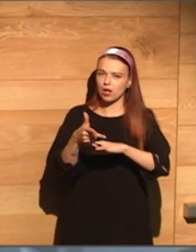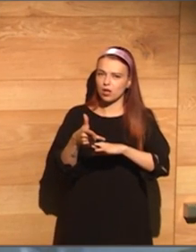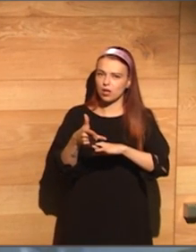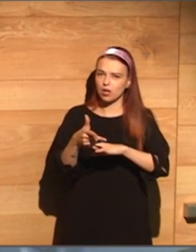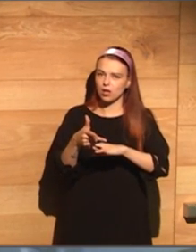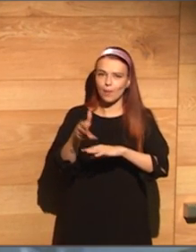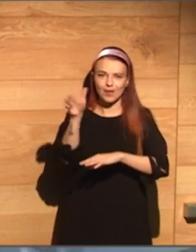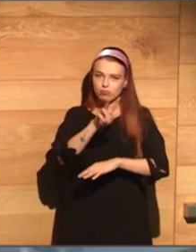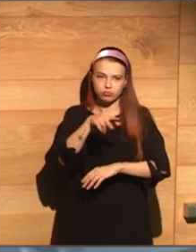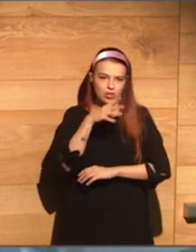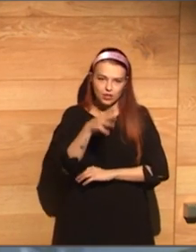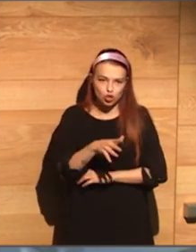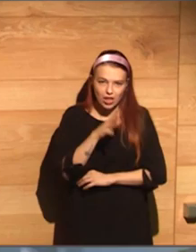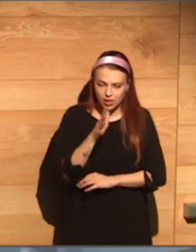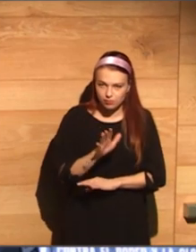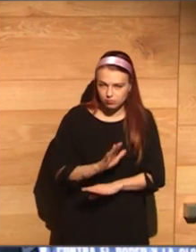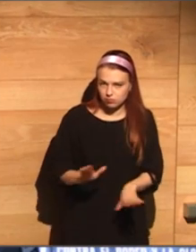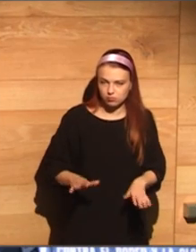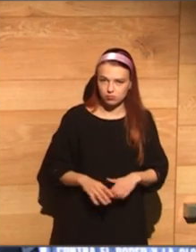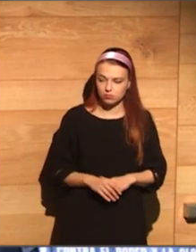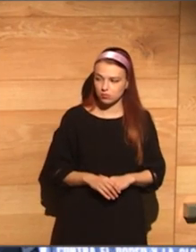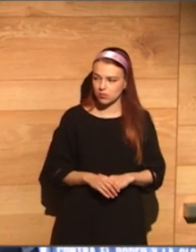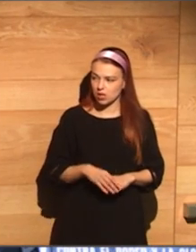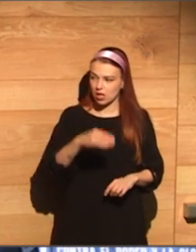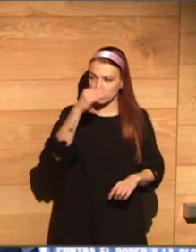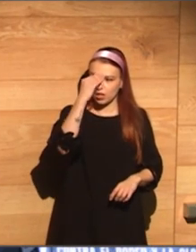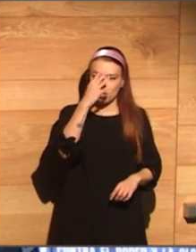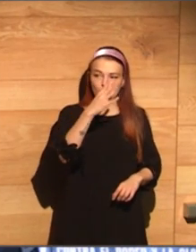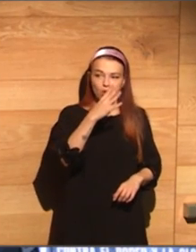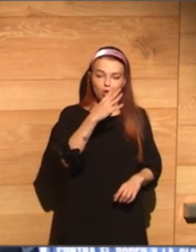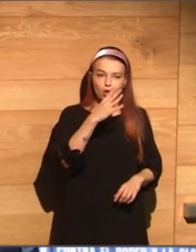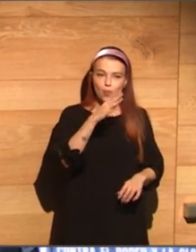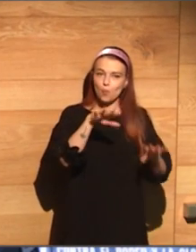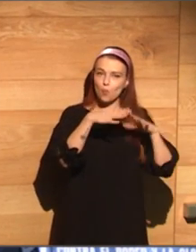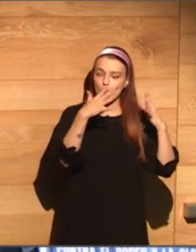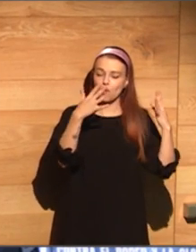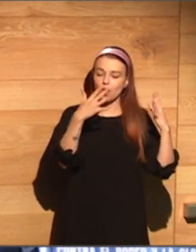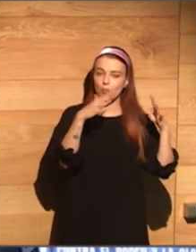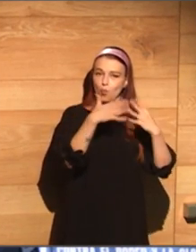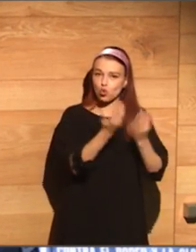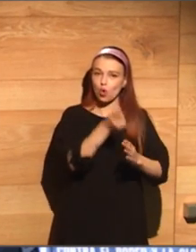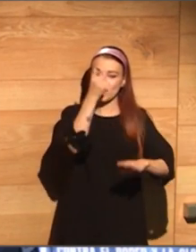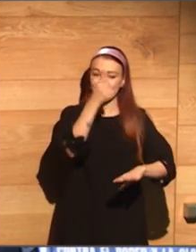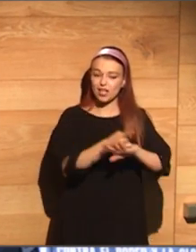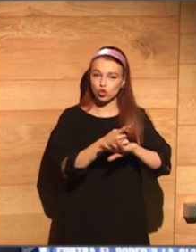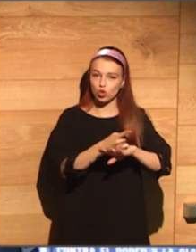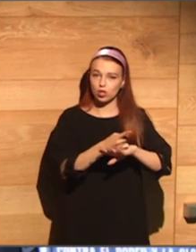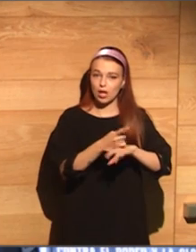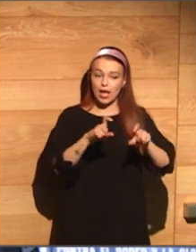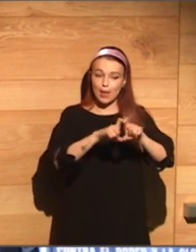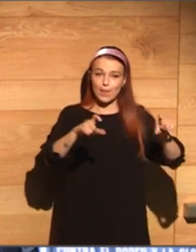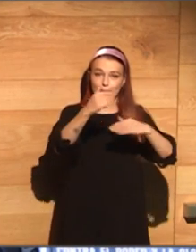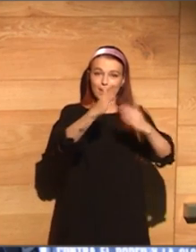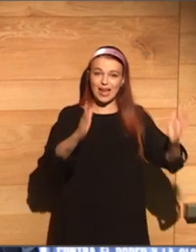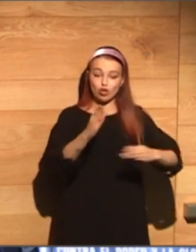película. No creo que hubiera en ese momento cuatro directores en el mundo capaces de hacer los planos que estaba haciendo Berlanga en esa película.